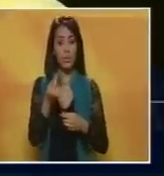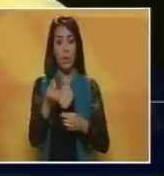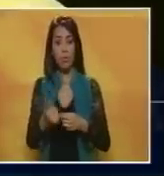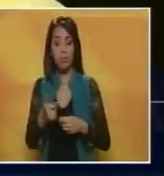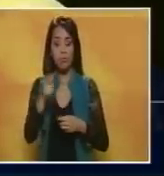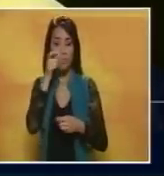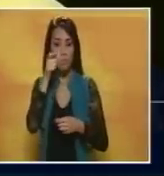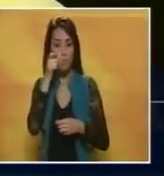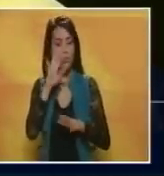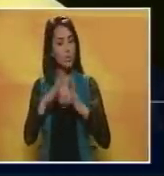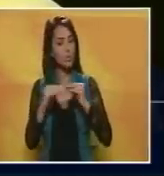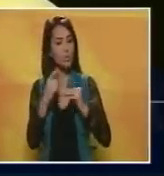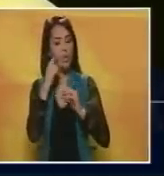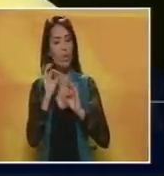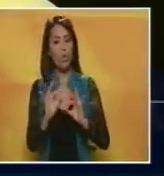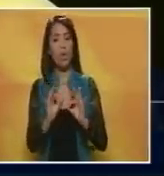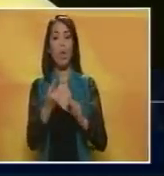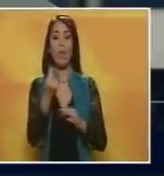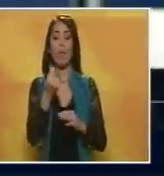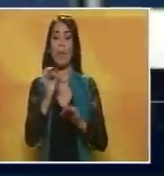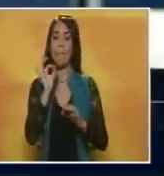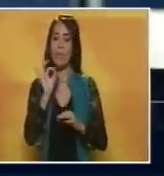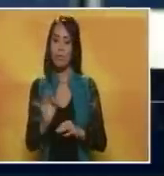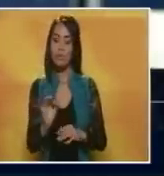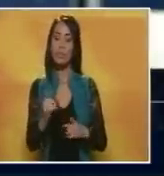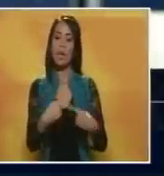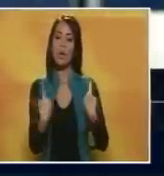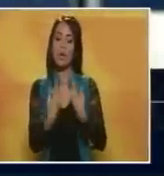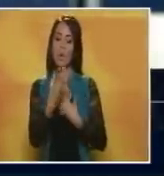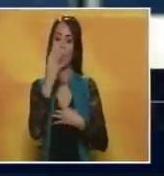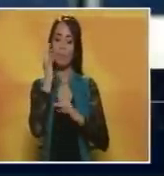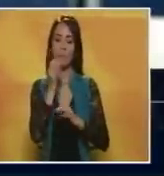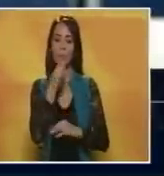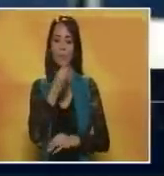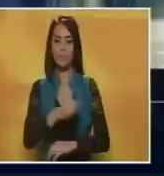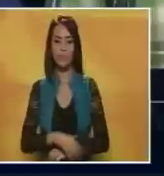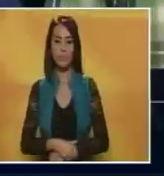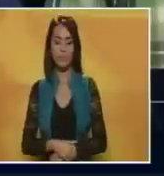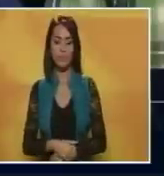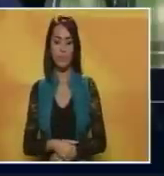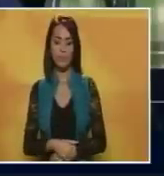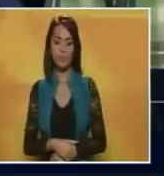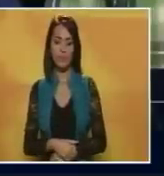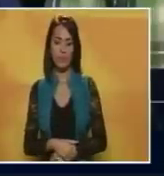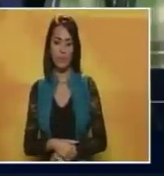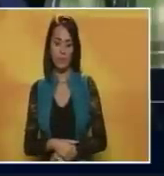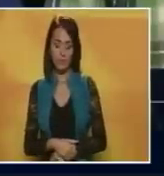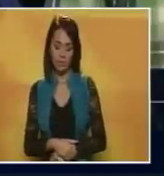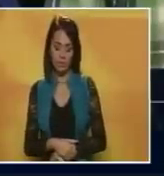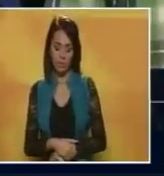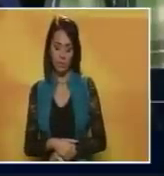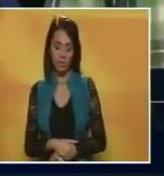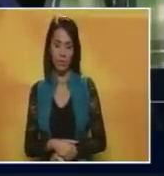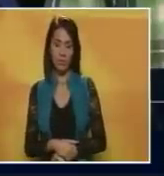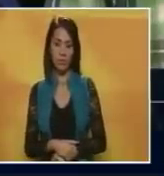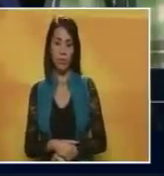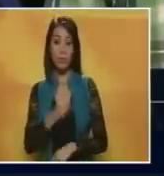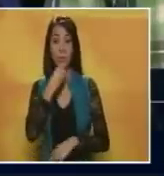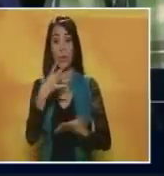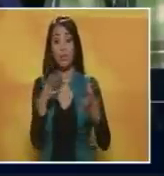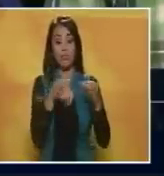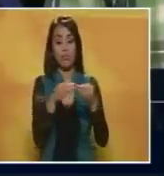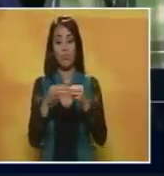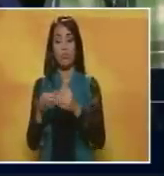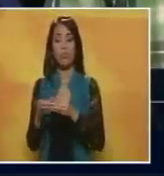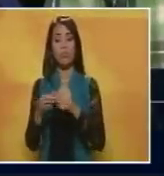asumir todo lo relativo a la fijación de precios en el sector alimentario bueno esos cuadrantes tendría que estar